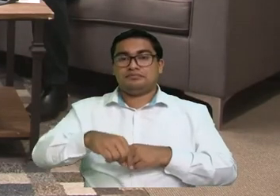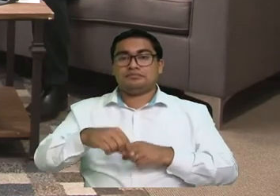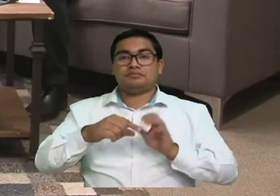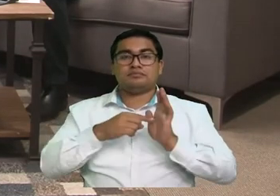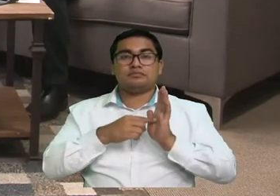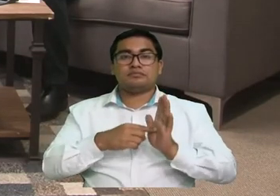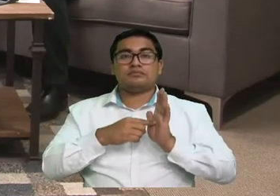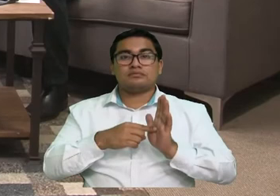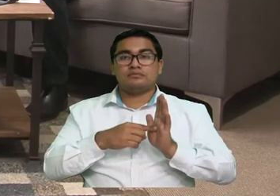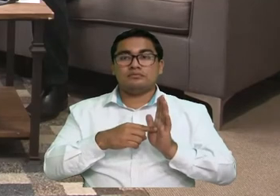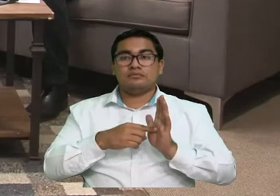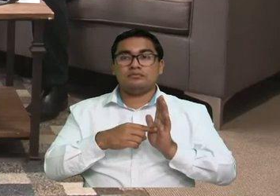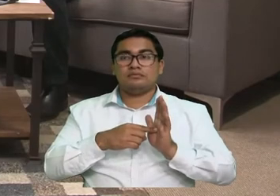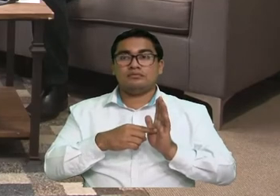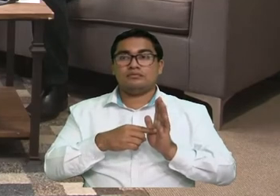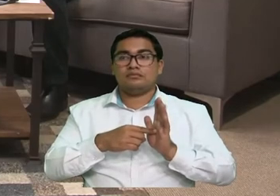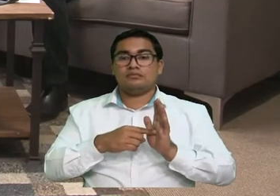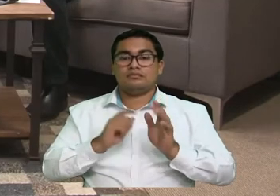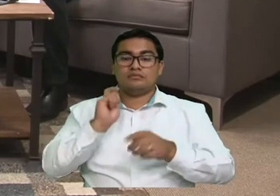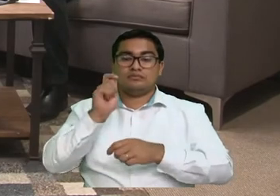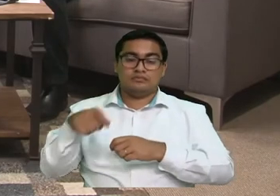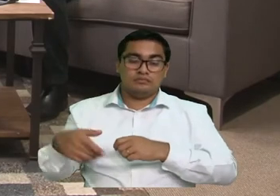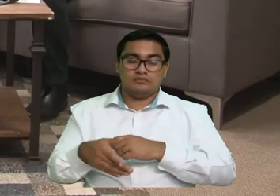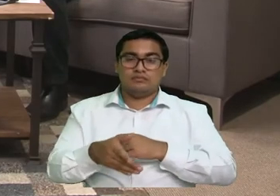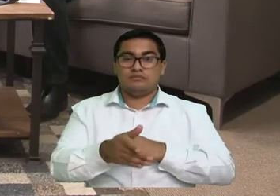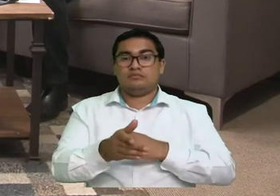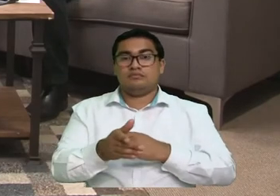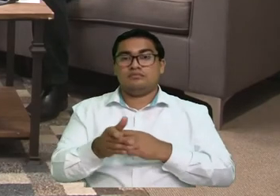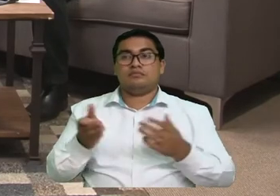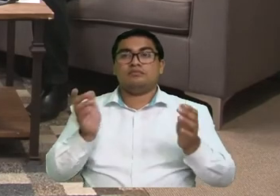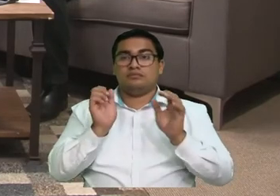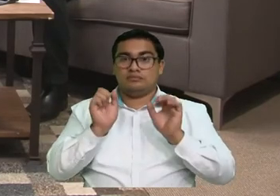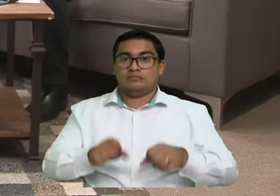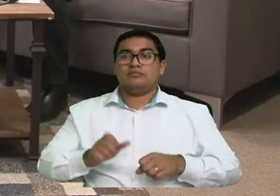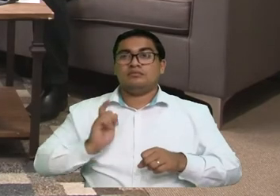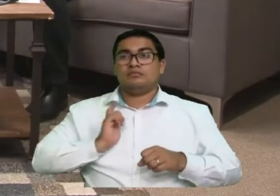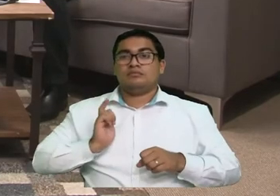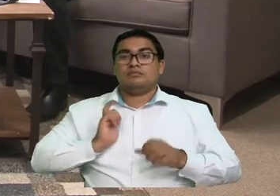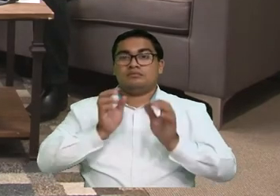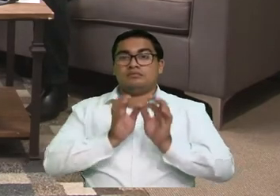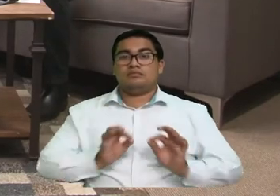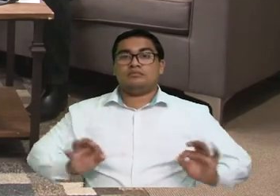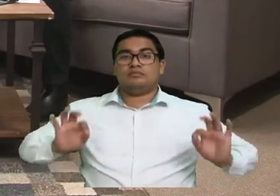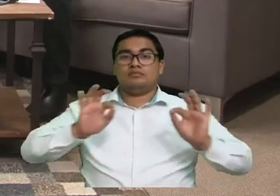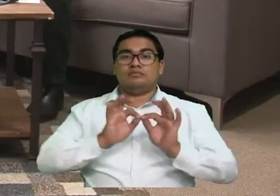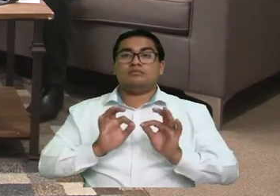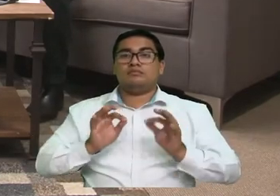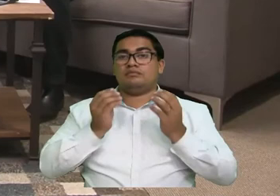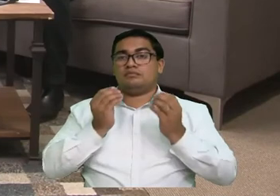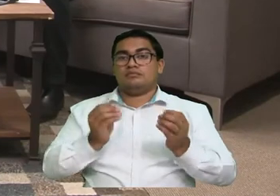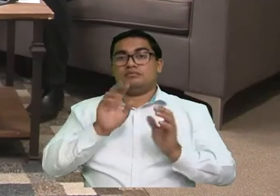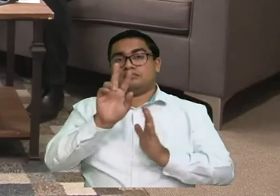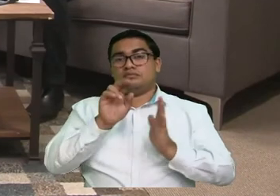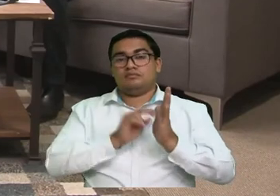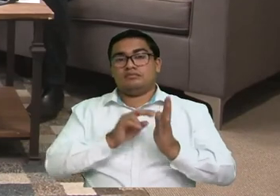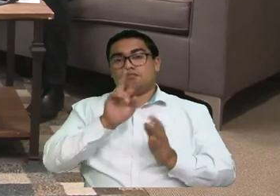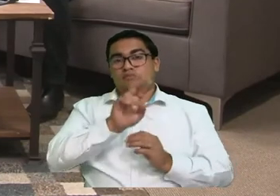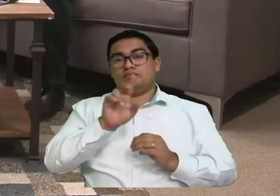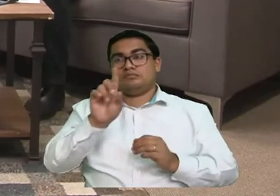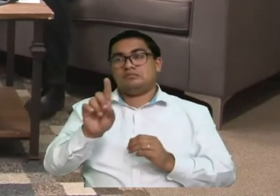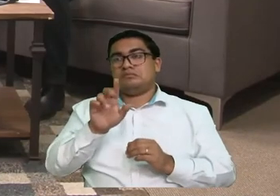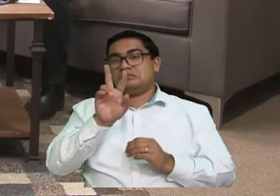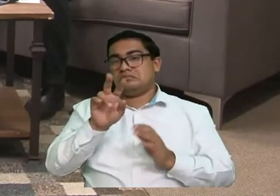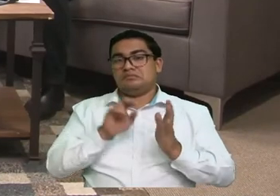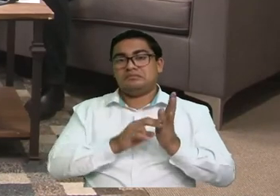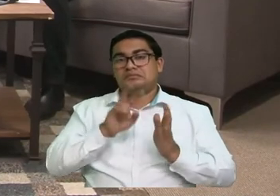es la pesca, lo que es la acuicultura, tenga un salto sustancial a partir del